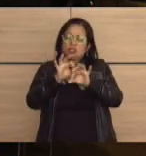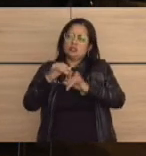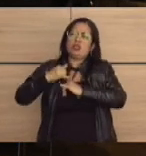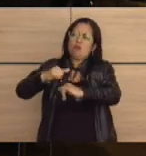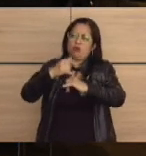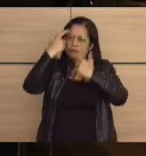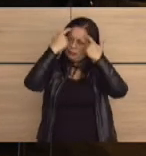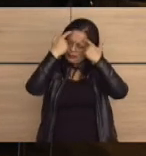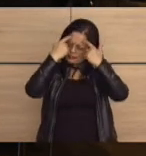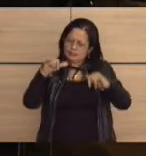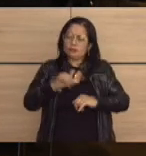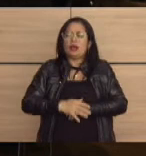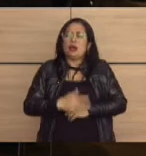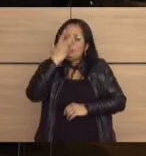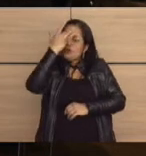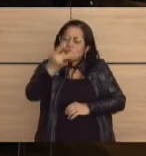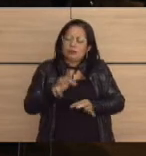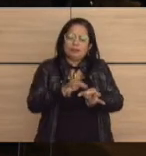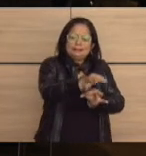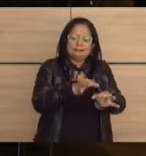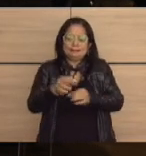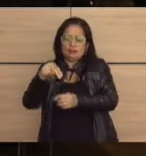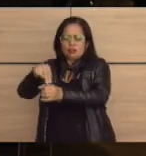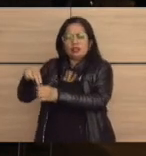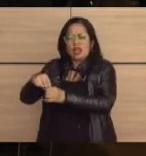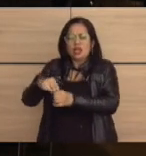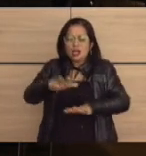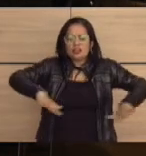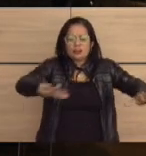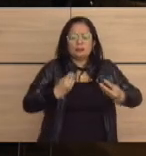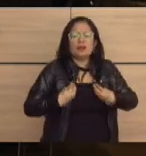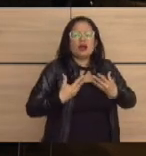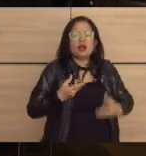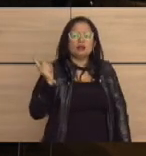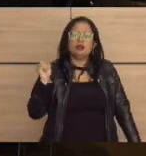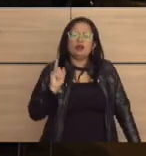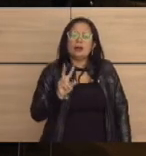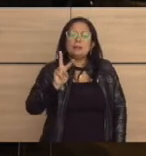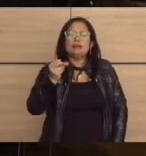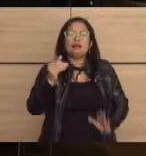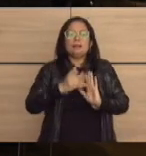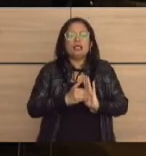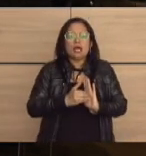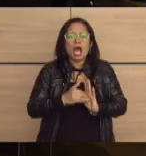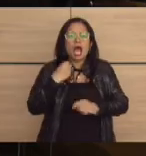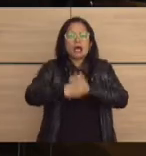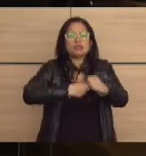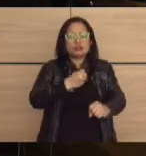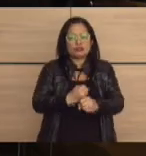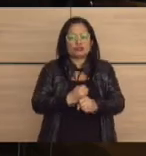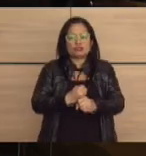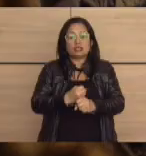pueblos indígenas vivieron en este territorio durante 20.000 años y cuando llegaron los europeos el territorio estaba intacto.